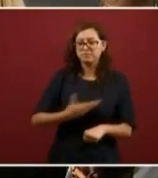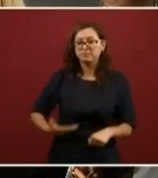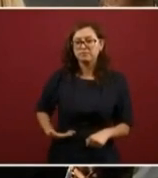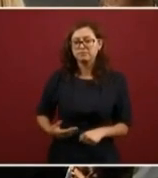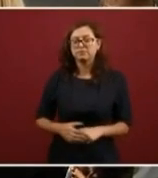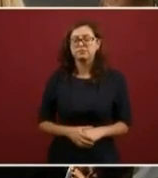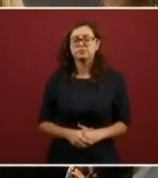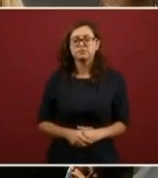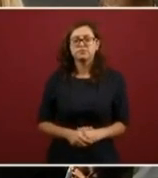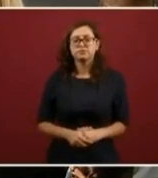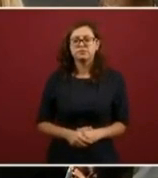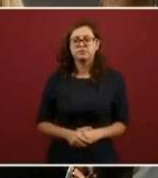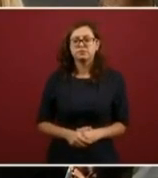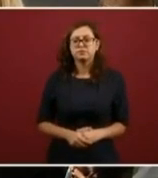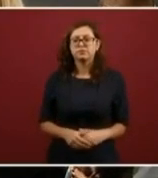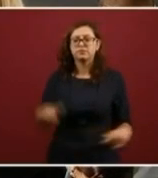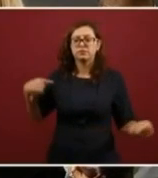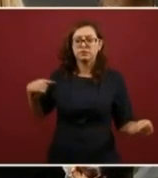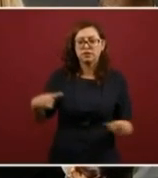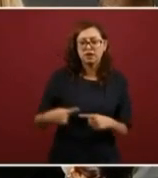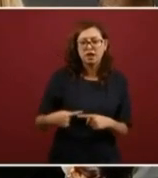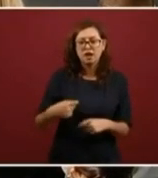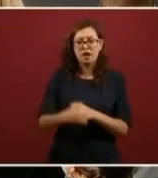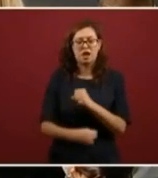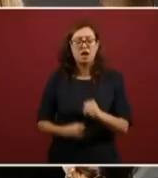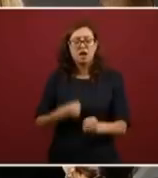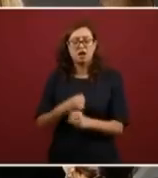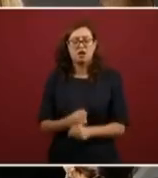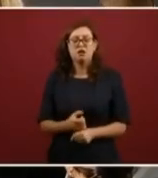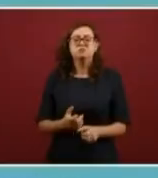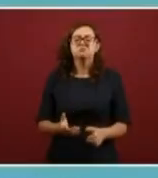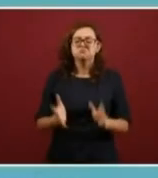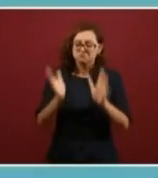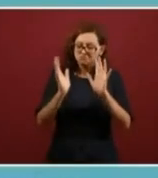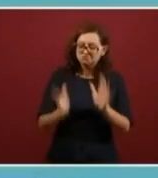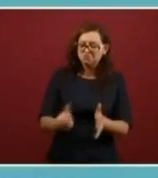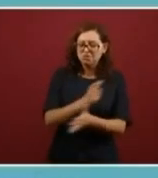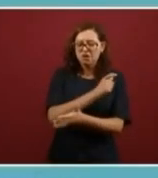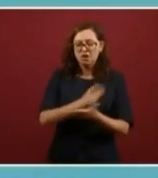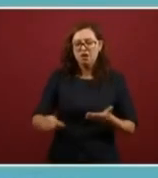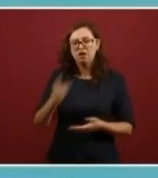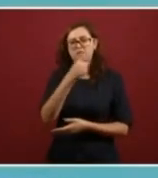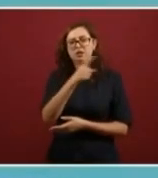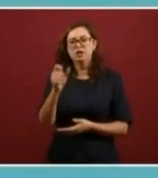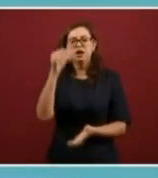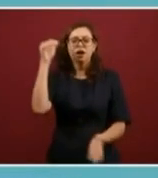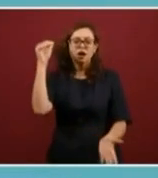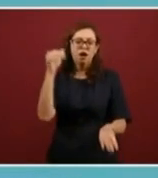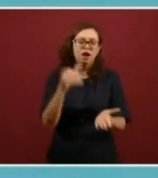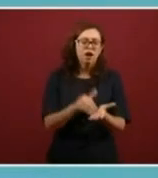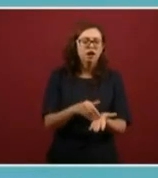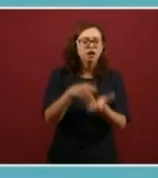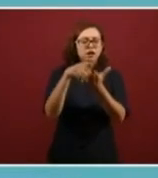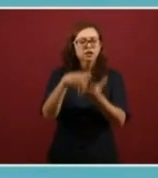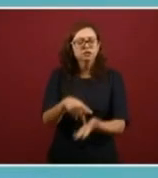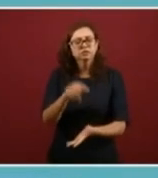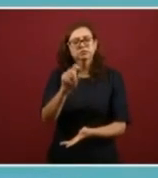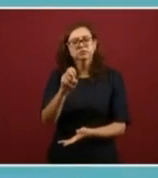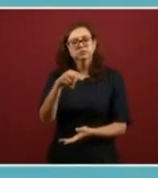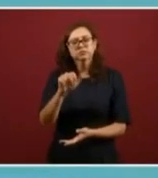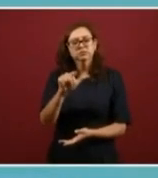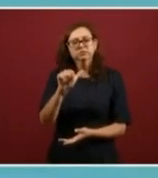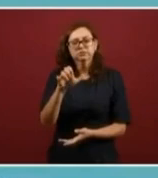adicional. Este año ya compramos 100,000 toneladas de frijol que ya estaban sembradas desde antes,